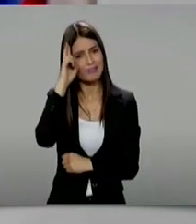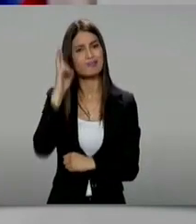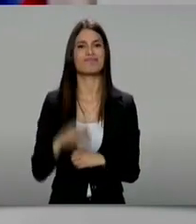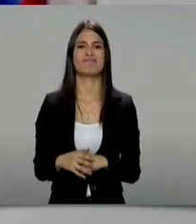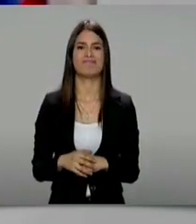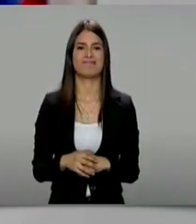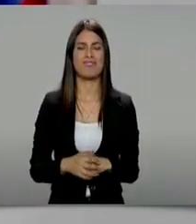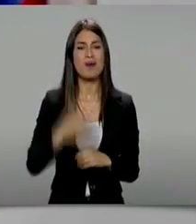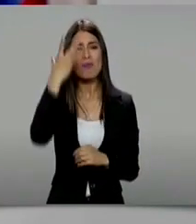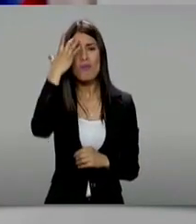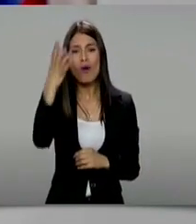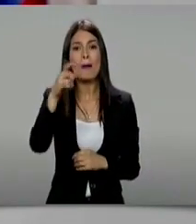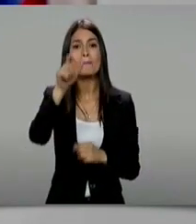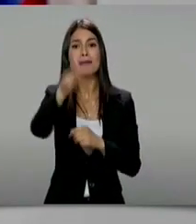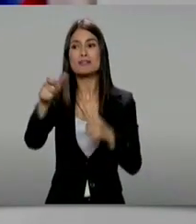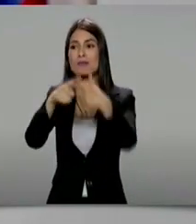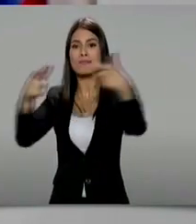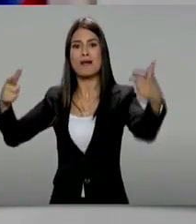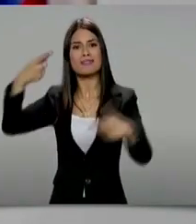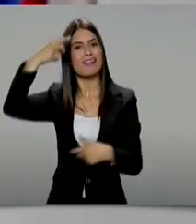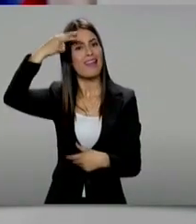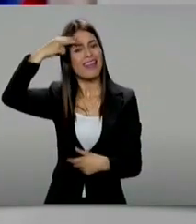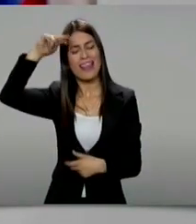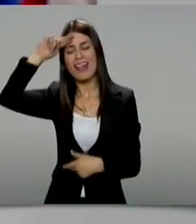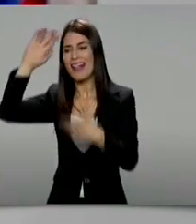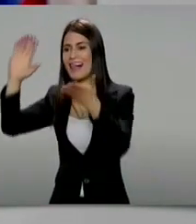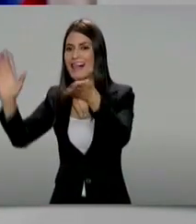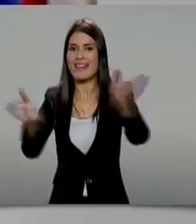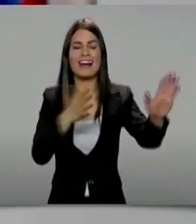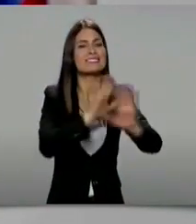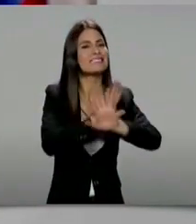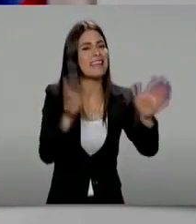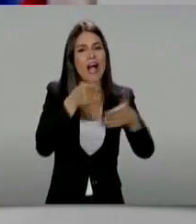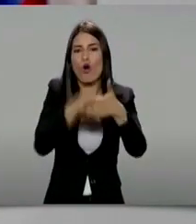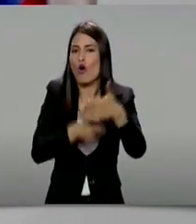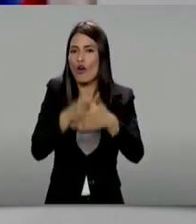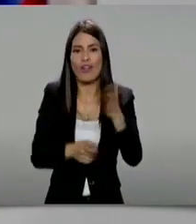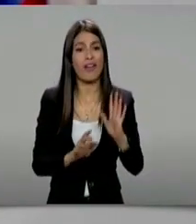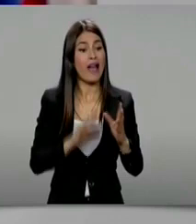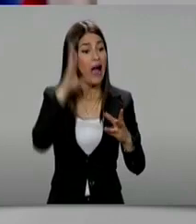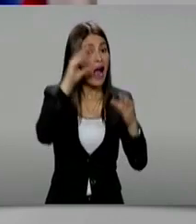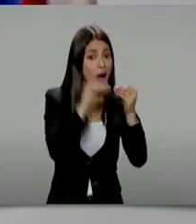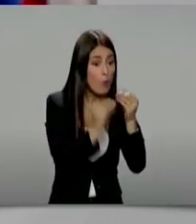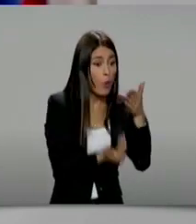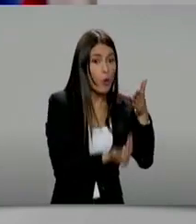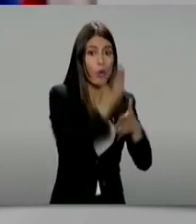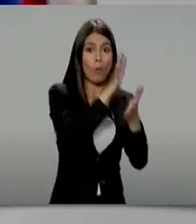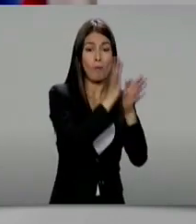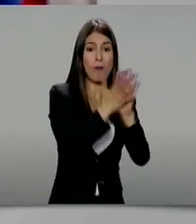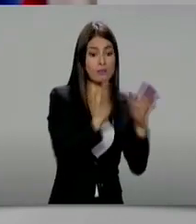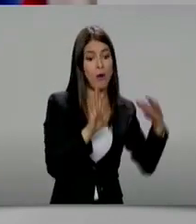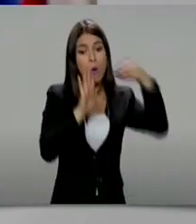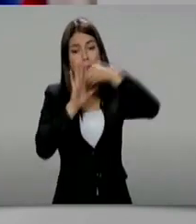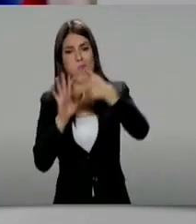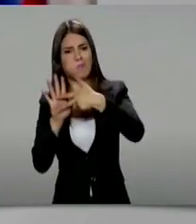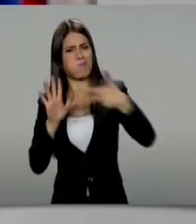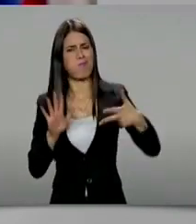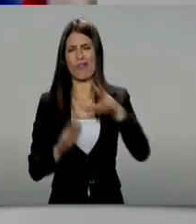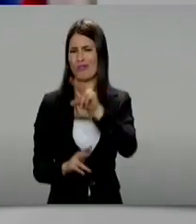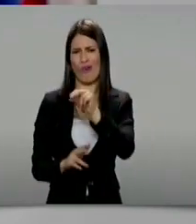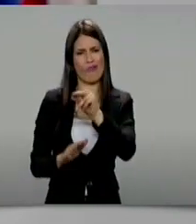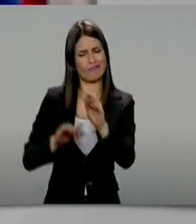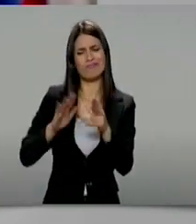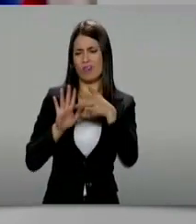acuerdo eso se corrigió sol solo quedarán los temas de derechos humanos y derecho